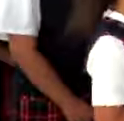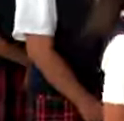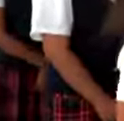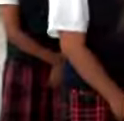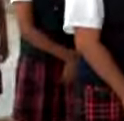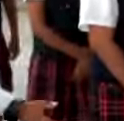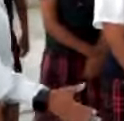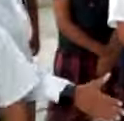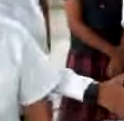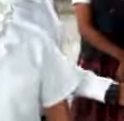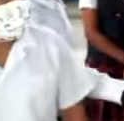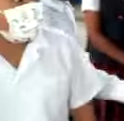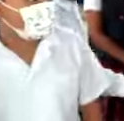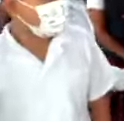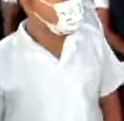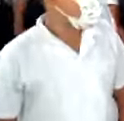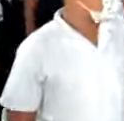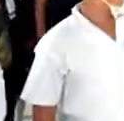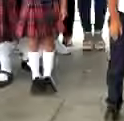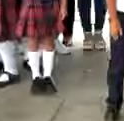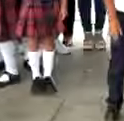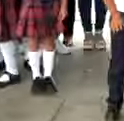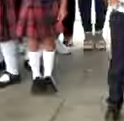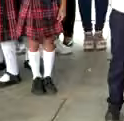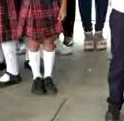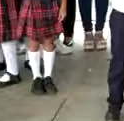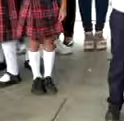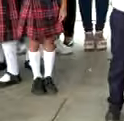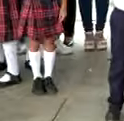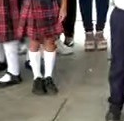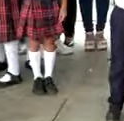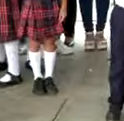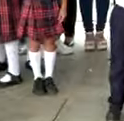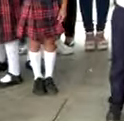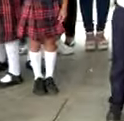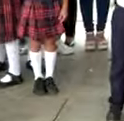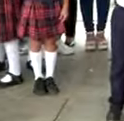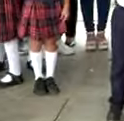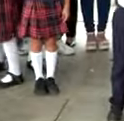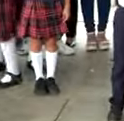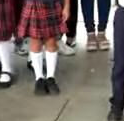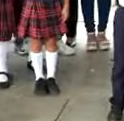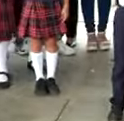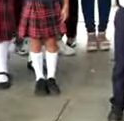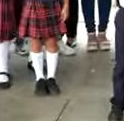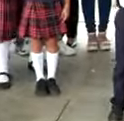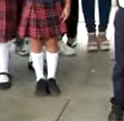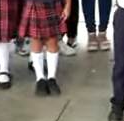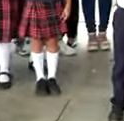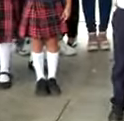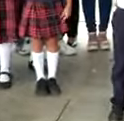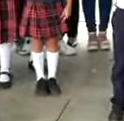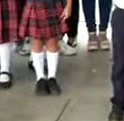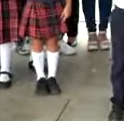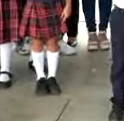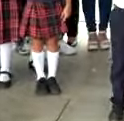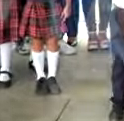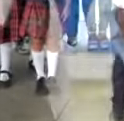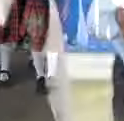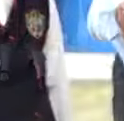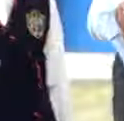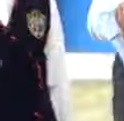nos pone muy contentos, porque le repito, usted dijo, van a tener estos apoyos, y aquí lo estamos